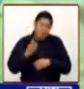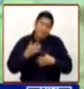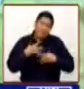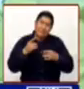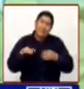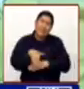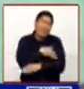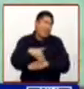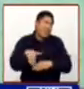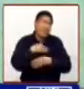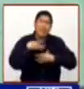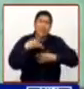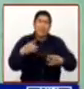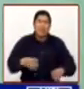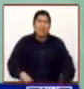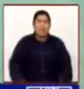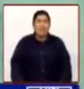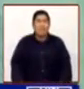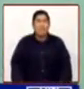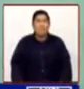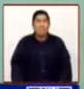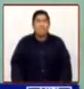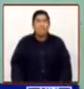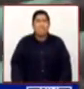Qué hermoso. De la calle, le gusta. De la calle a él.